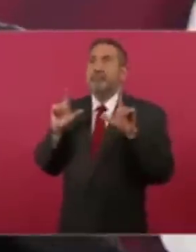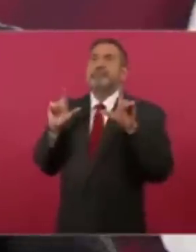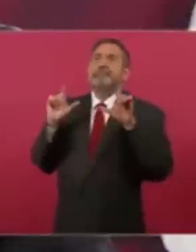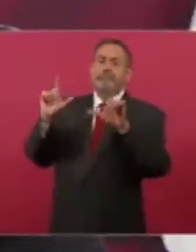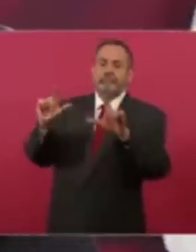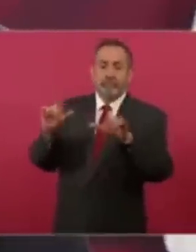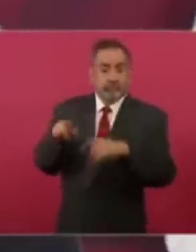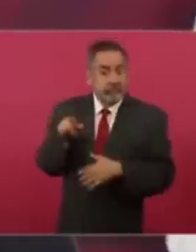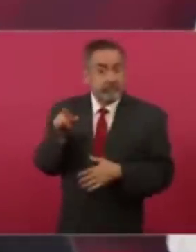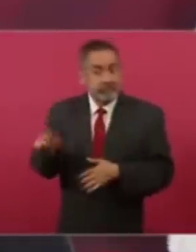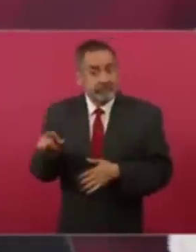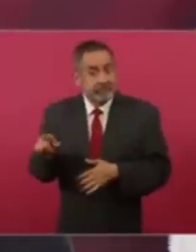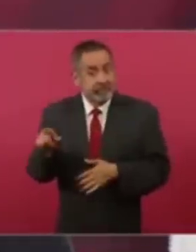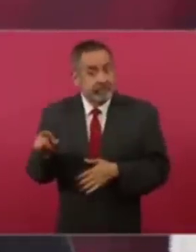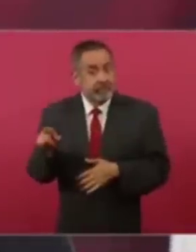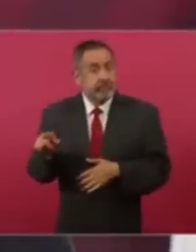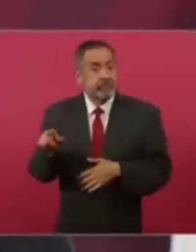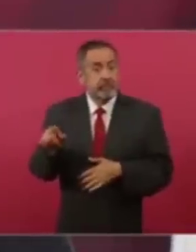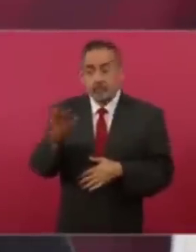sacó